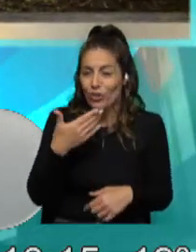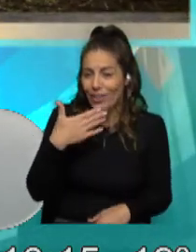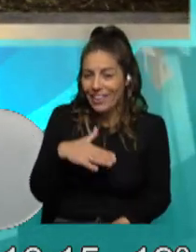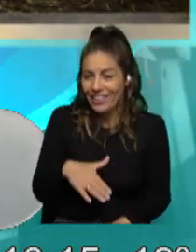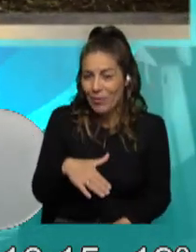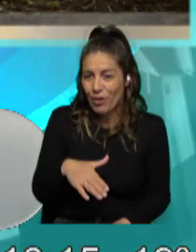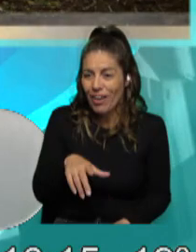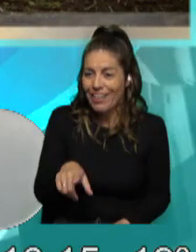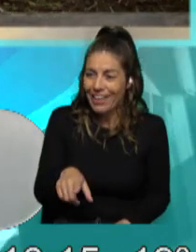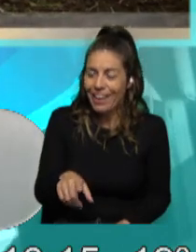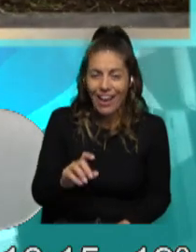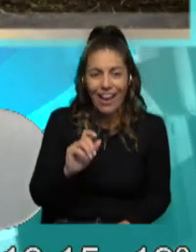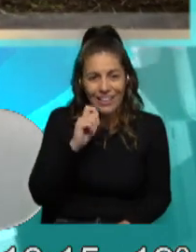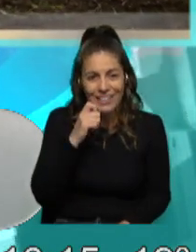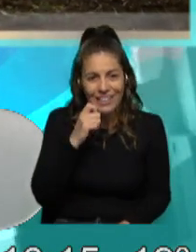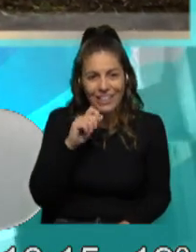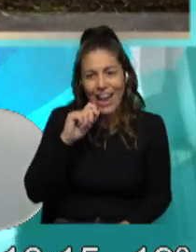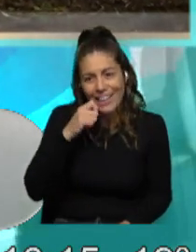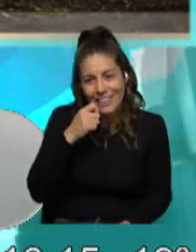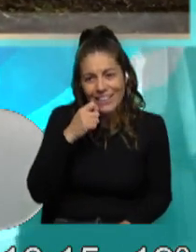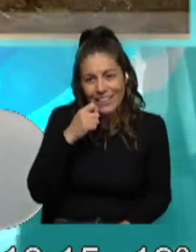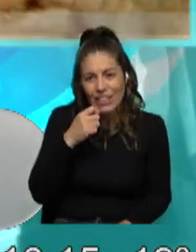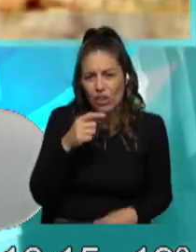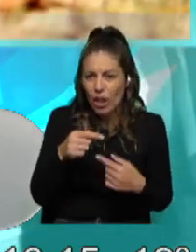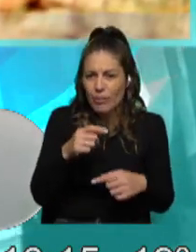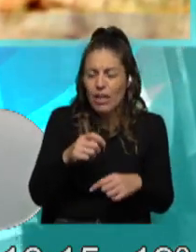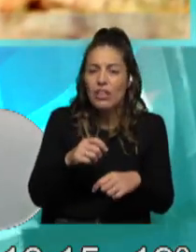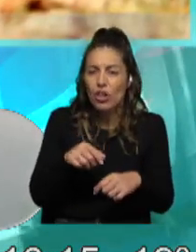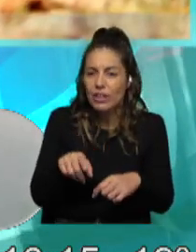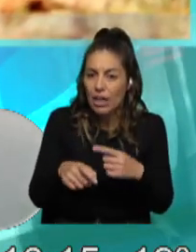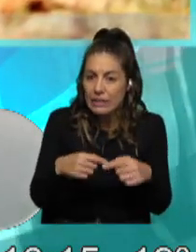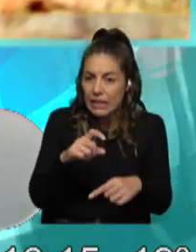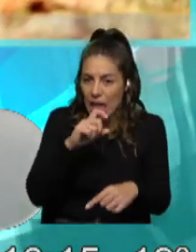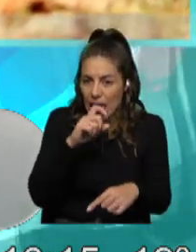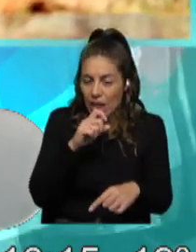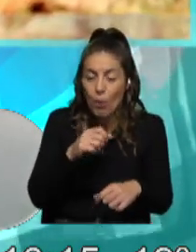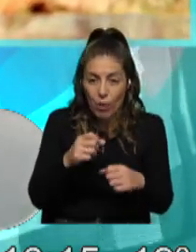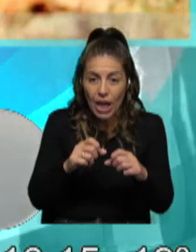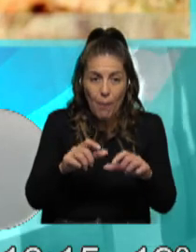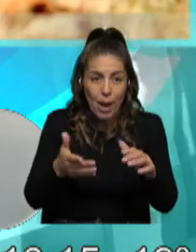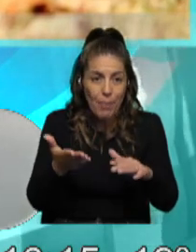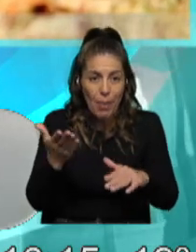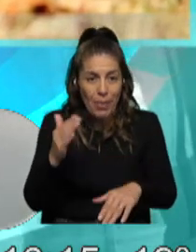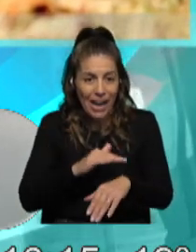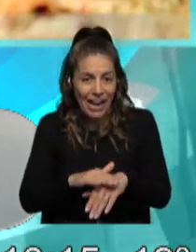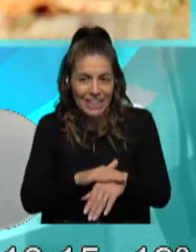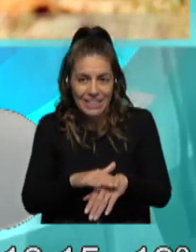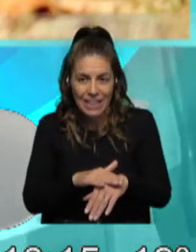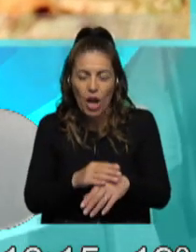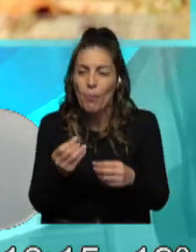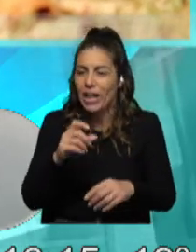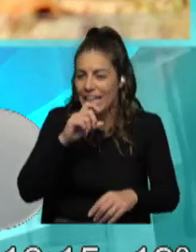es... Se relajó. No, lo estoy acariciando y sigue enojado. Voy a aumentar las caricias. Porque uno, ¿por qué estás enojado? ¿Por qué